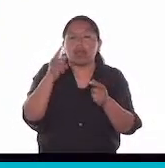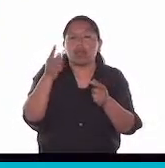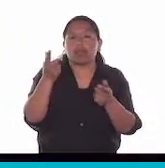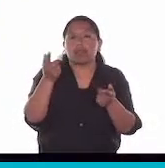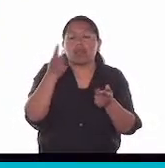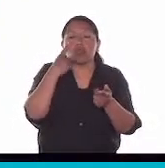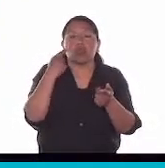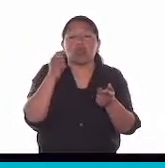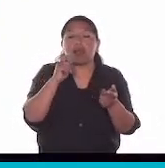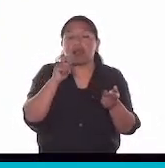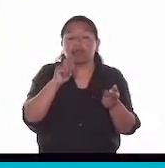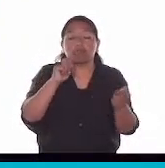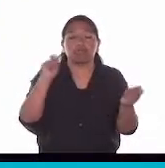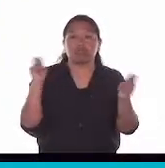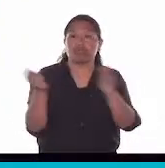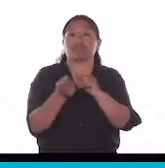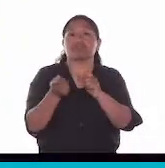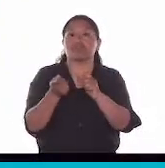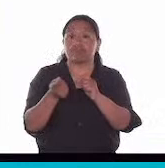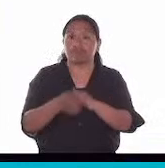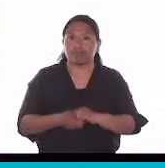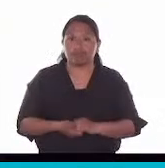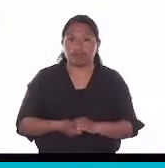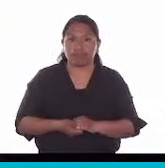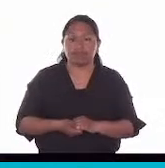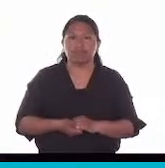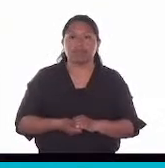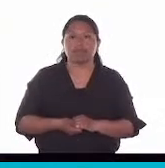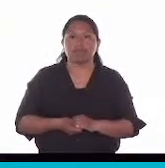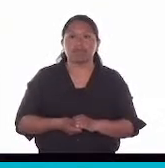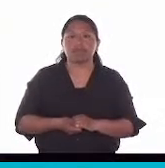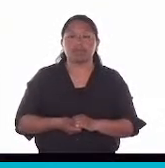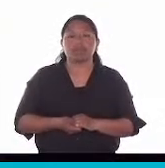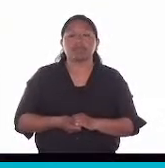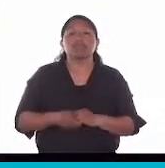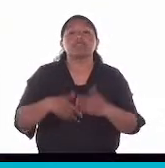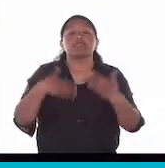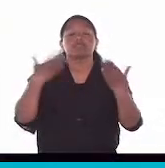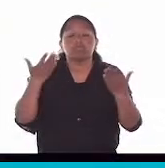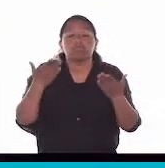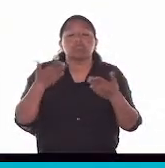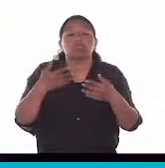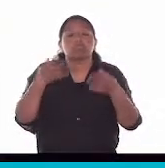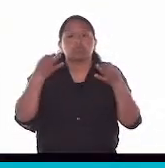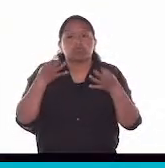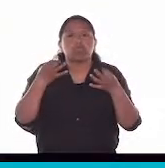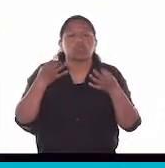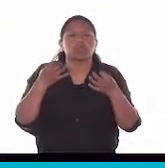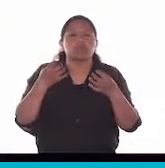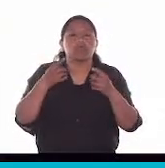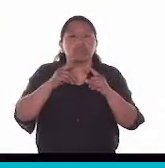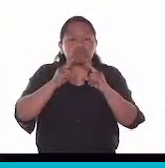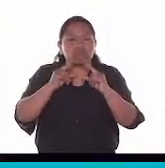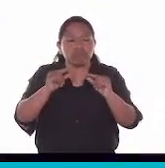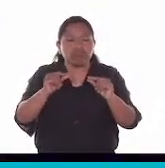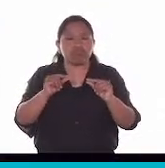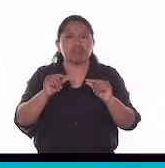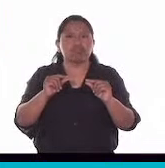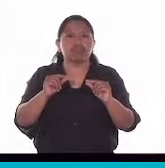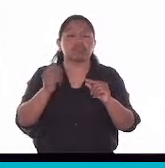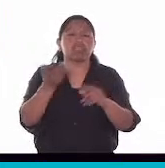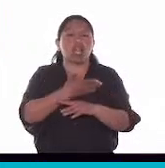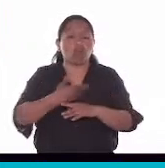para el otro por suerte se levantó la voz y el gobierno